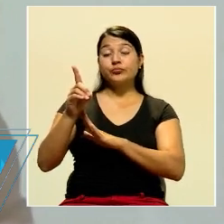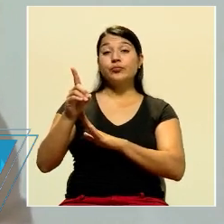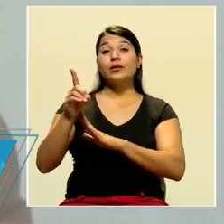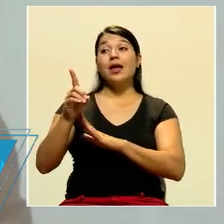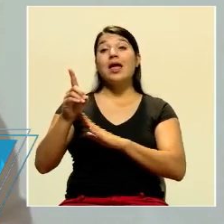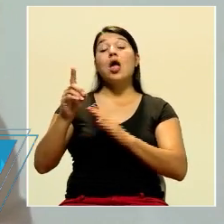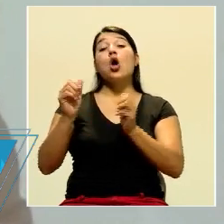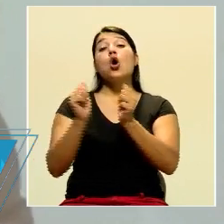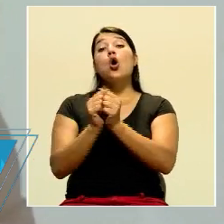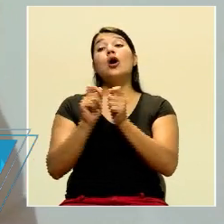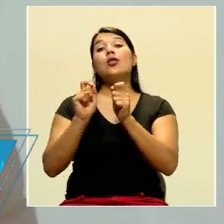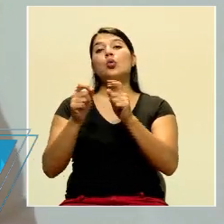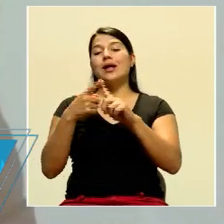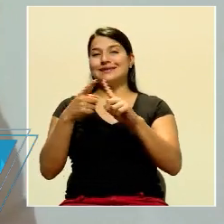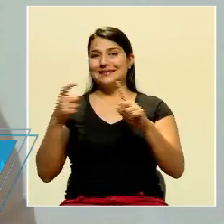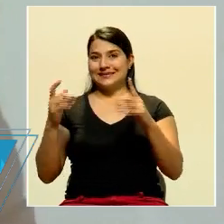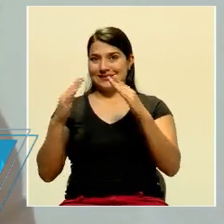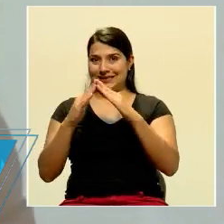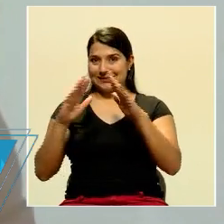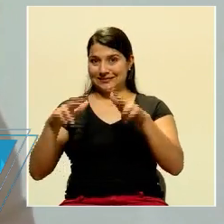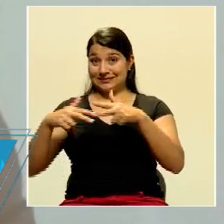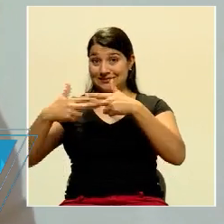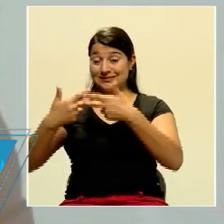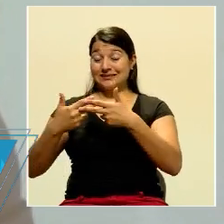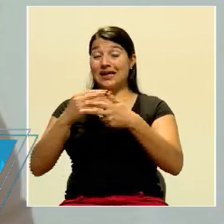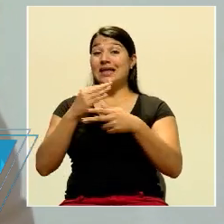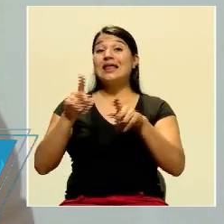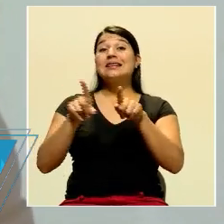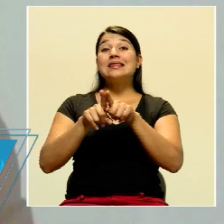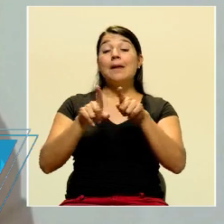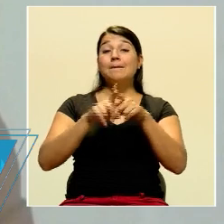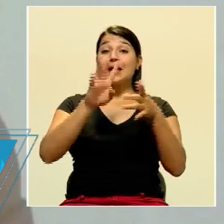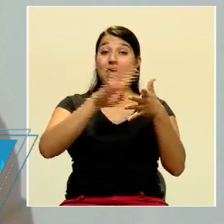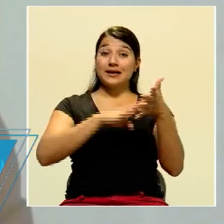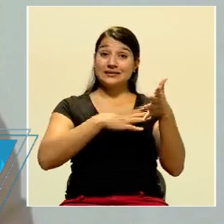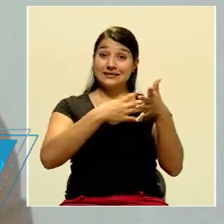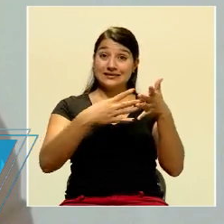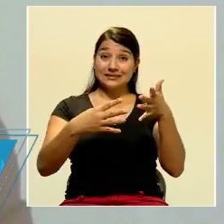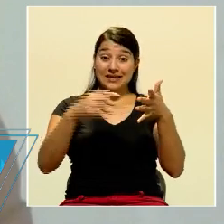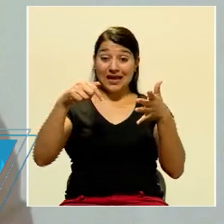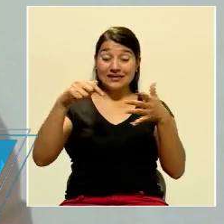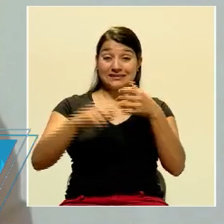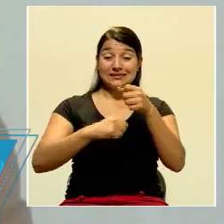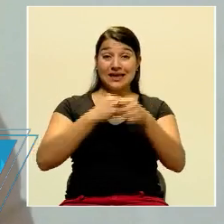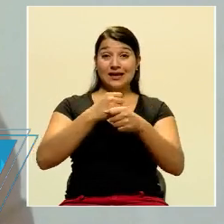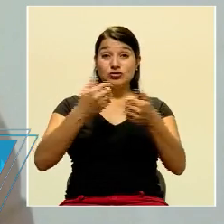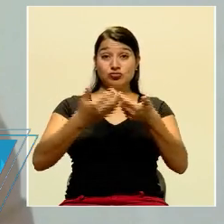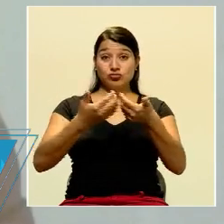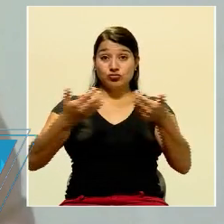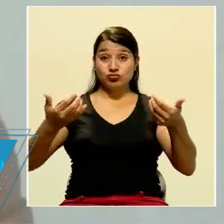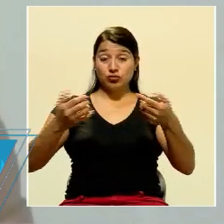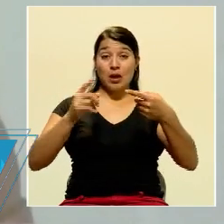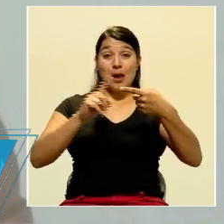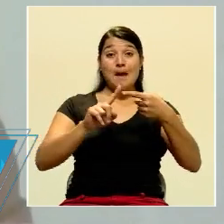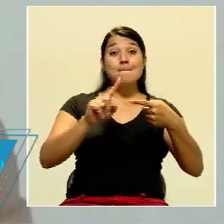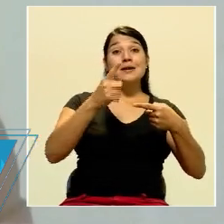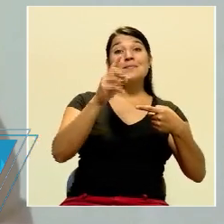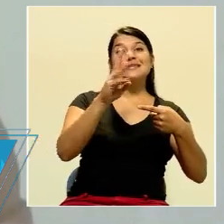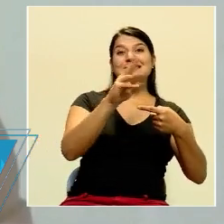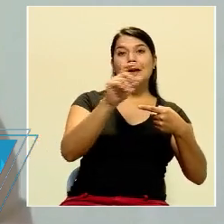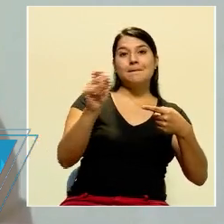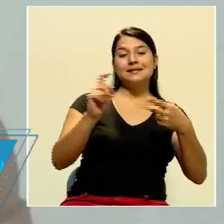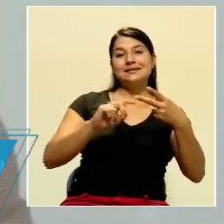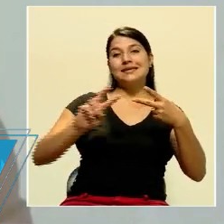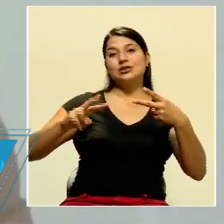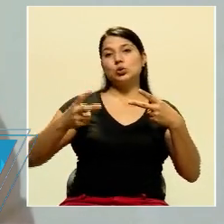educación a distancia, y esto pasa porque también dividimos el calendario escolar este año en dos momentos, un primer semestre y un segundo